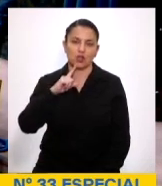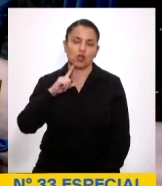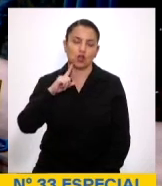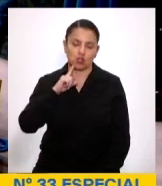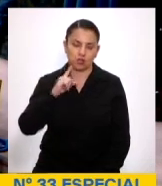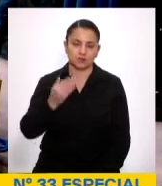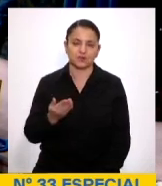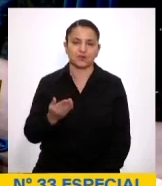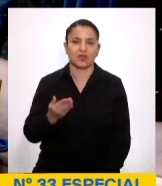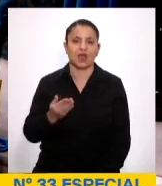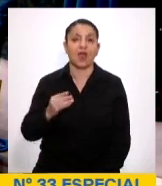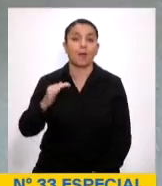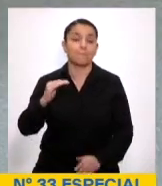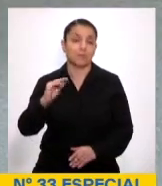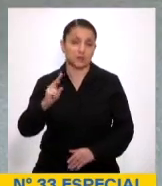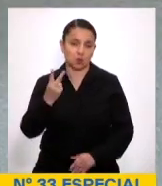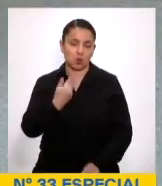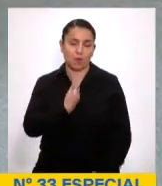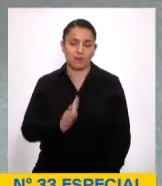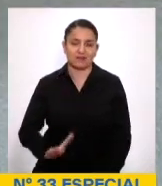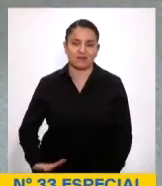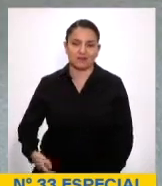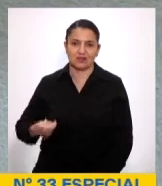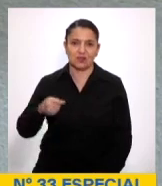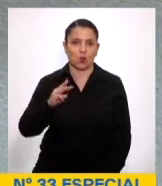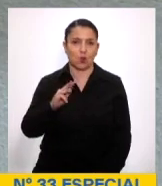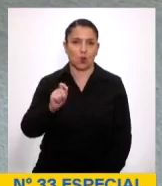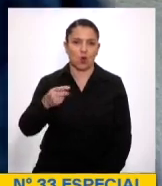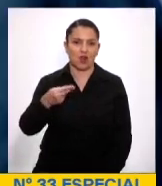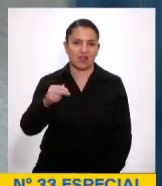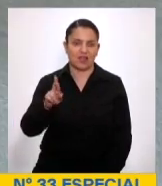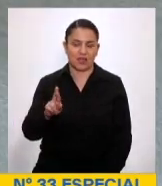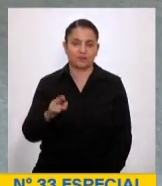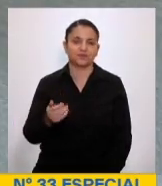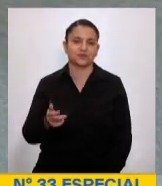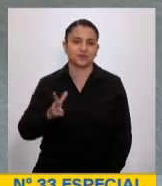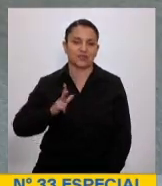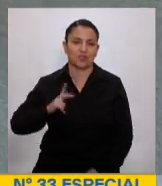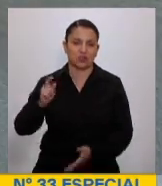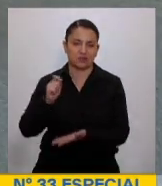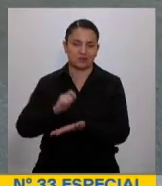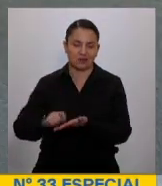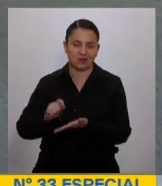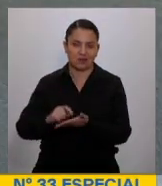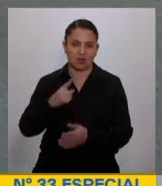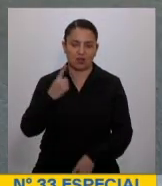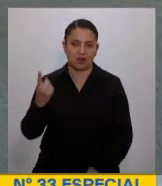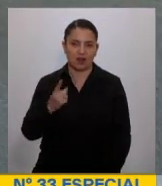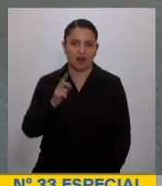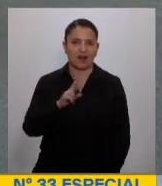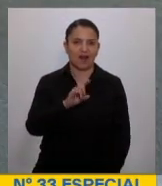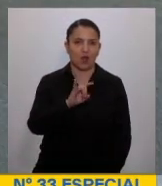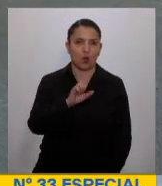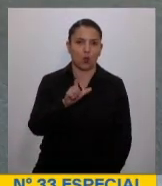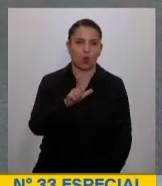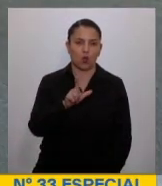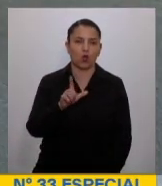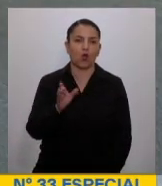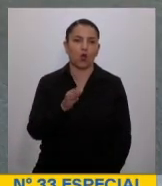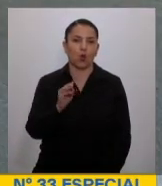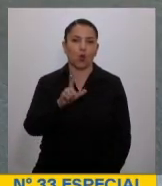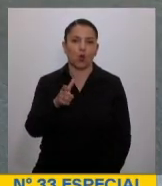senado senador general del senado señor Raúl Guzmán seor